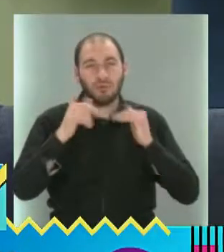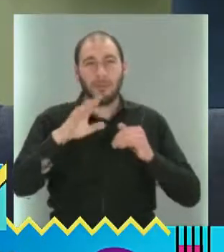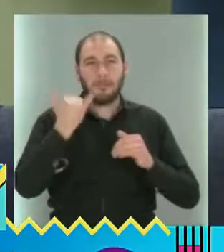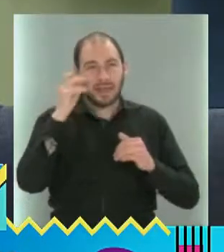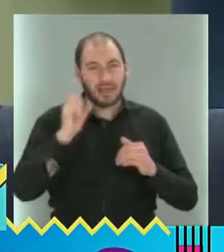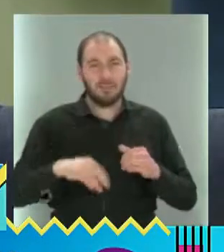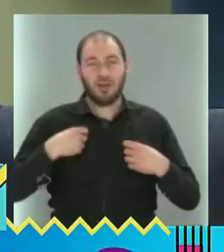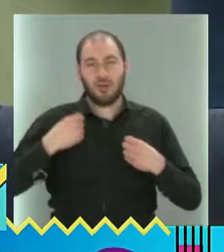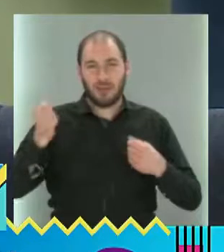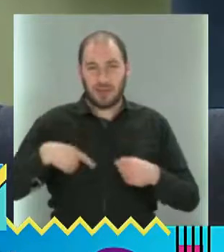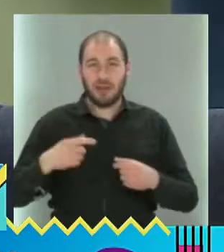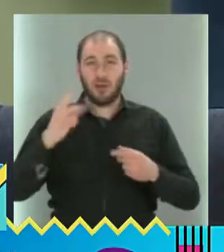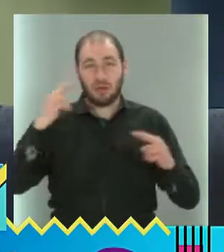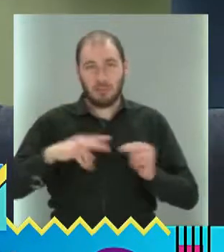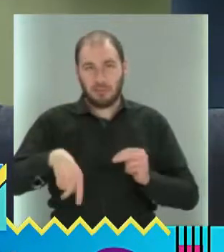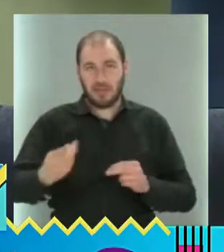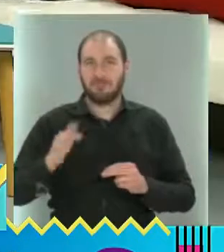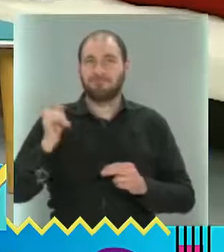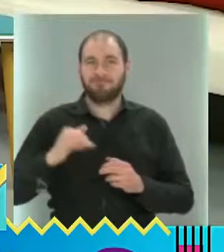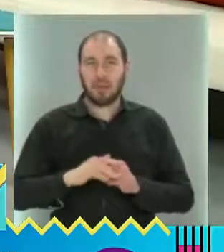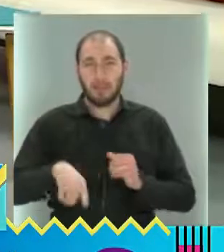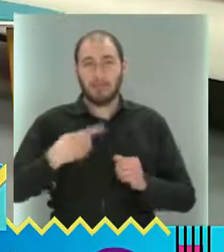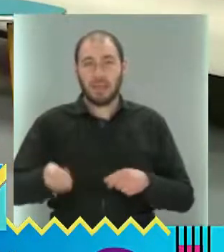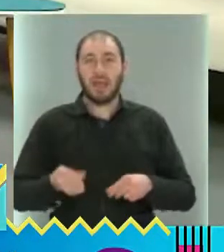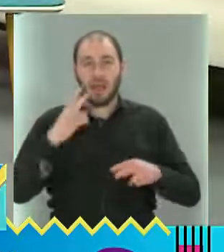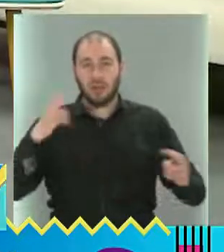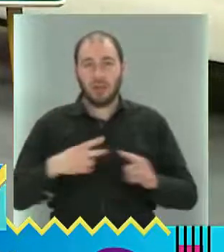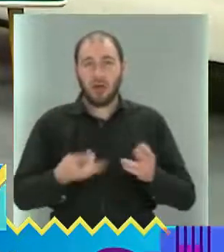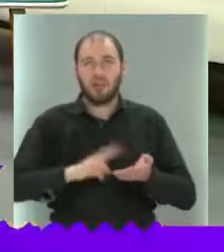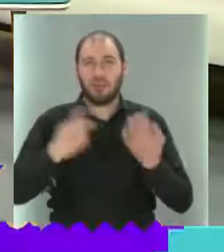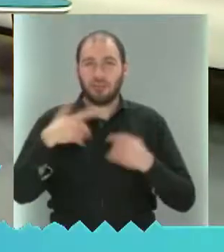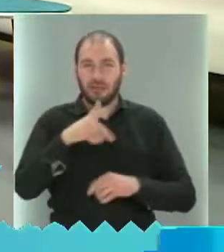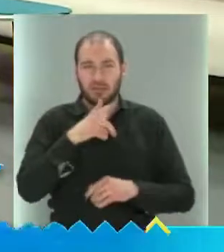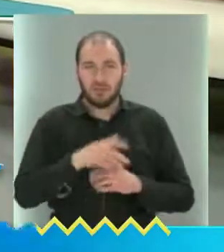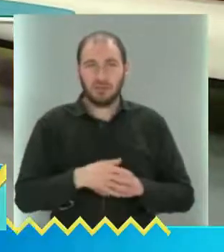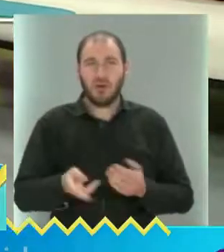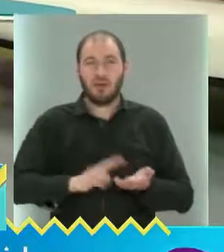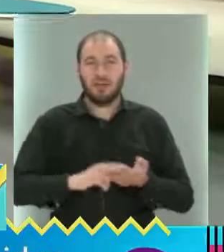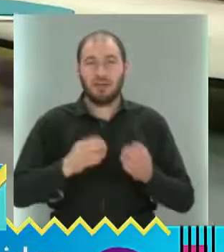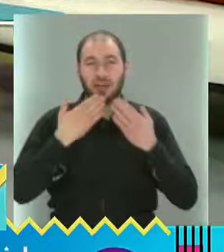Baidip, que me vistió en el día de hoy, y nos encontramos mañana, Fer. Por supuesto, mañana nos volvemos a encontrar en un nuevo Distintos Parecidos.